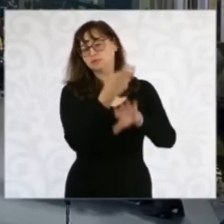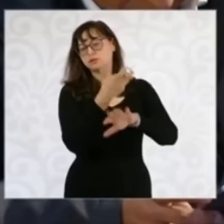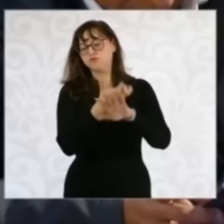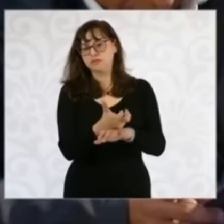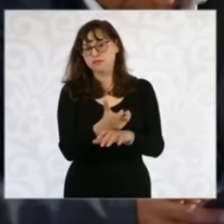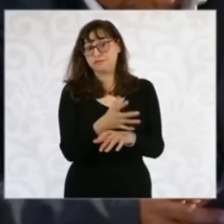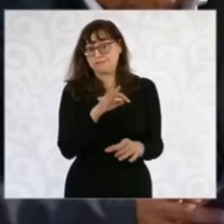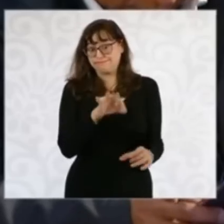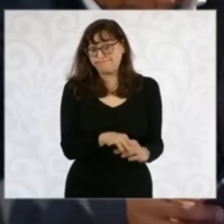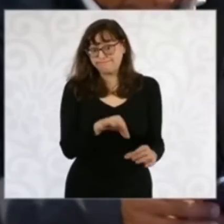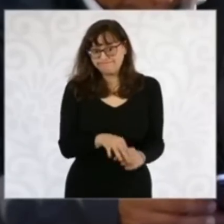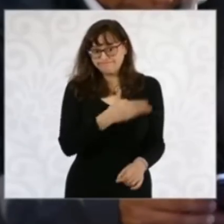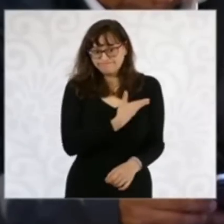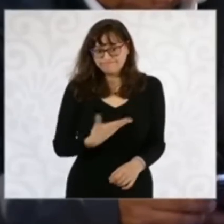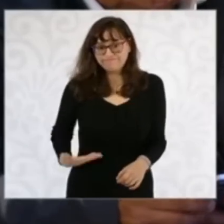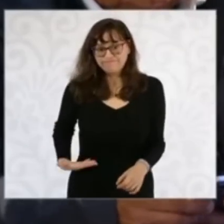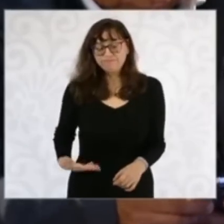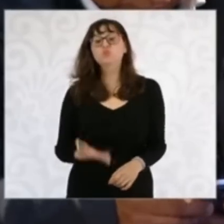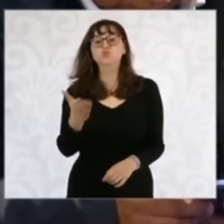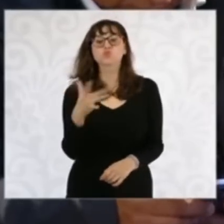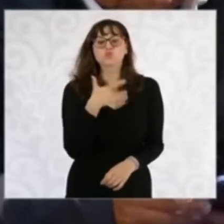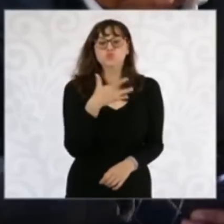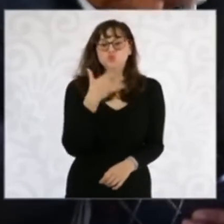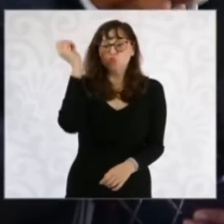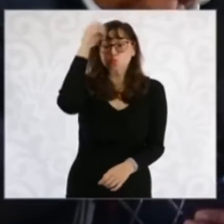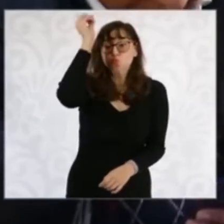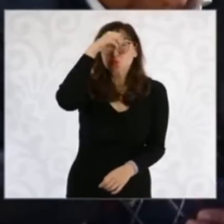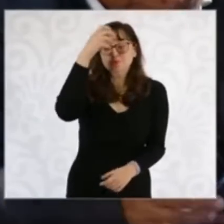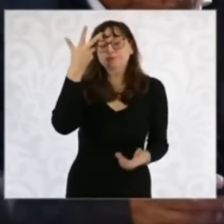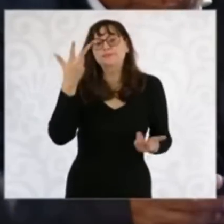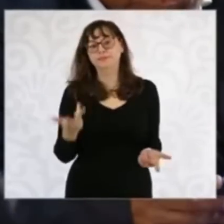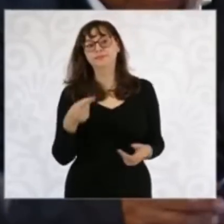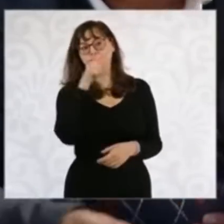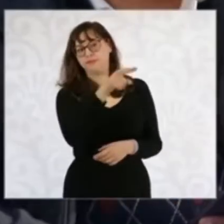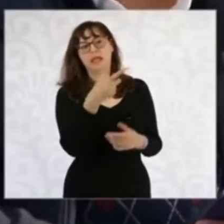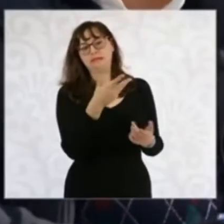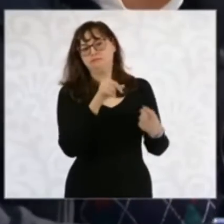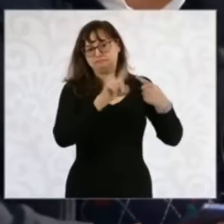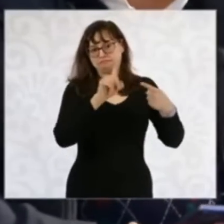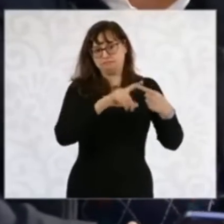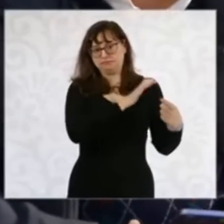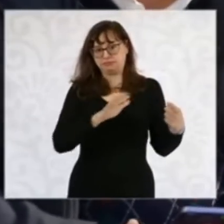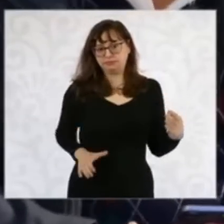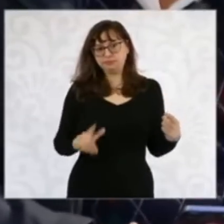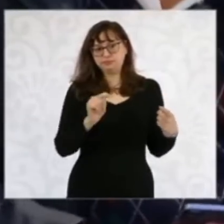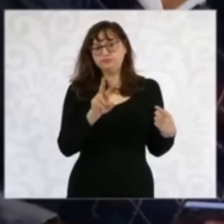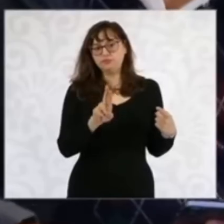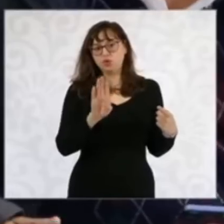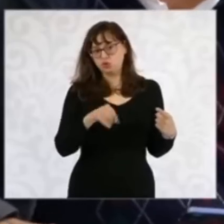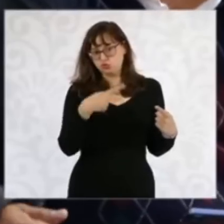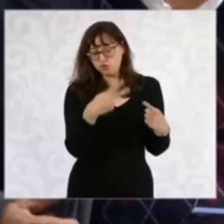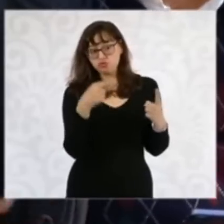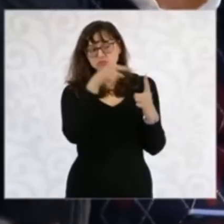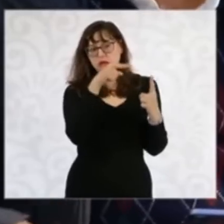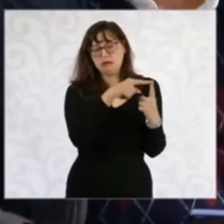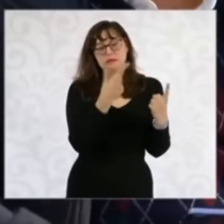Unidos, pues bueno, quisiera saber su opinión respecto. Por un lado, tenemos pues a Donald Trump, que es el candidato republicano, que realmente ha sido muy vocal respecto a sus planes que tiene